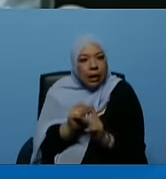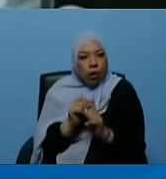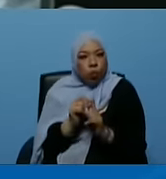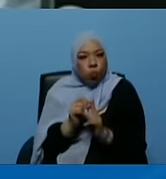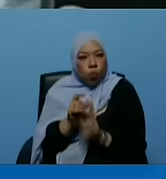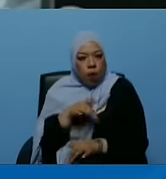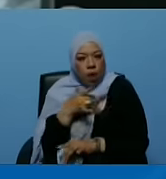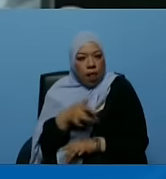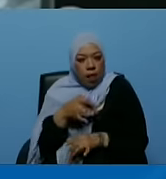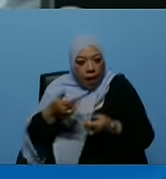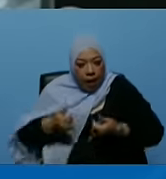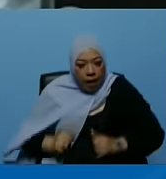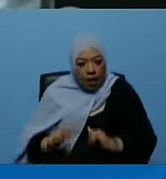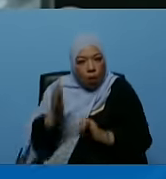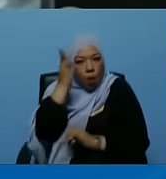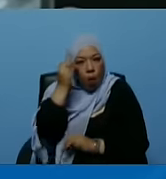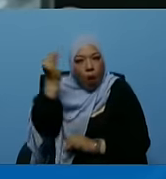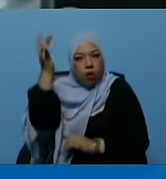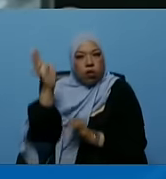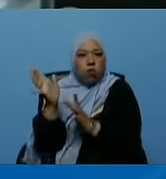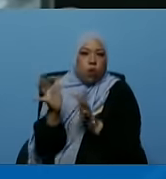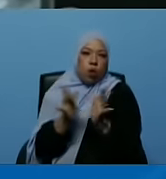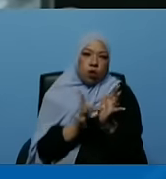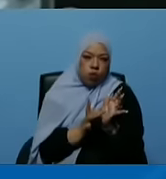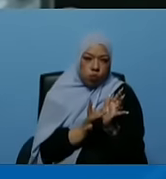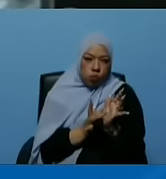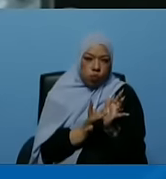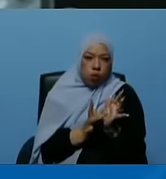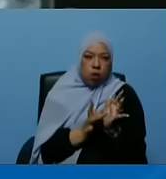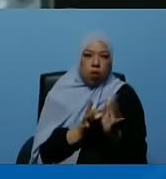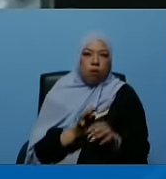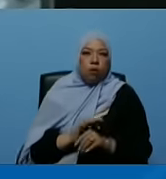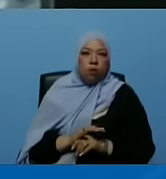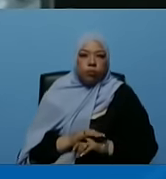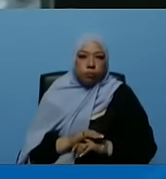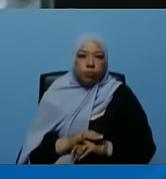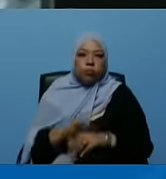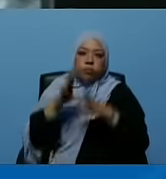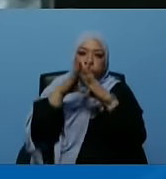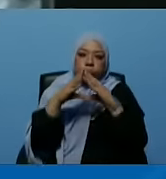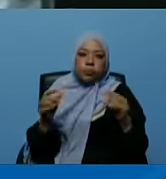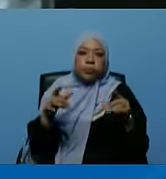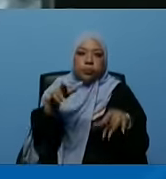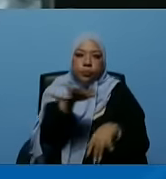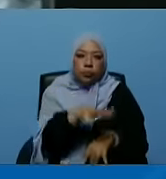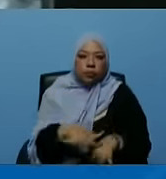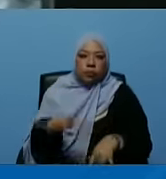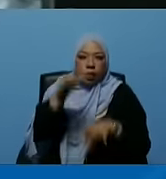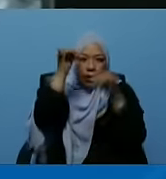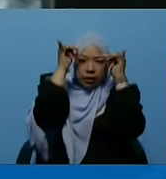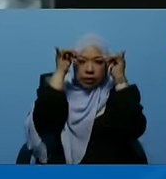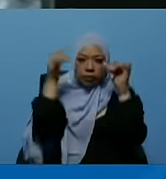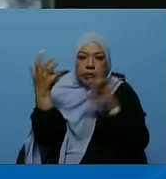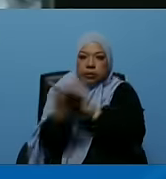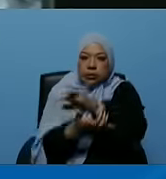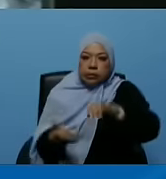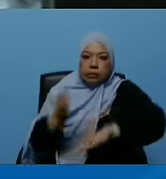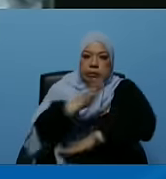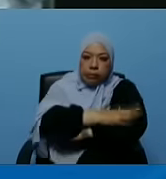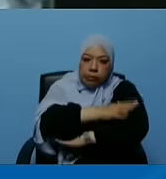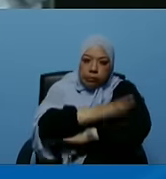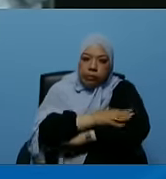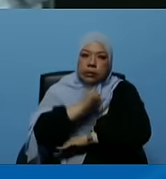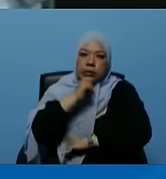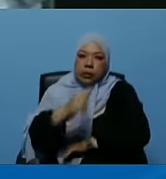el Hijo de Dios, nuestro Señor, para todas las tentaciones satánicas, malévolas,